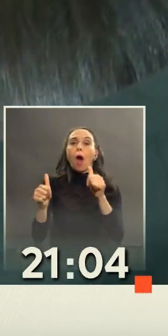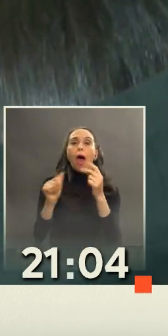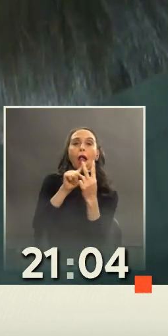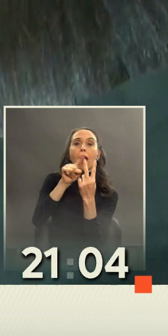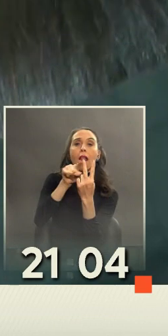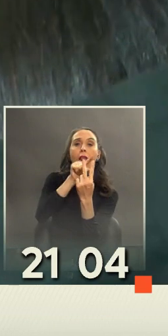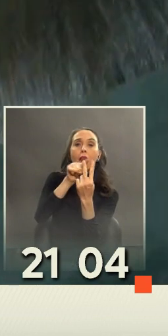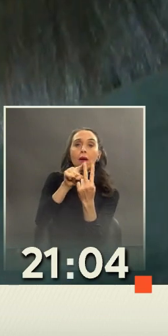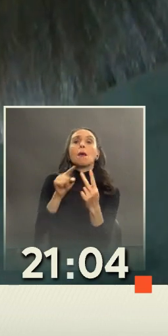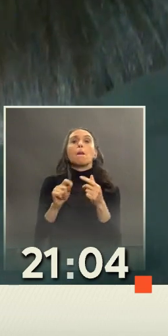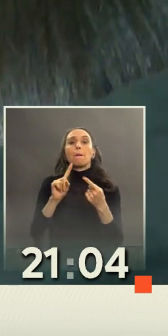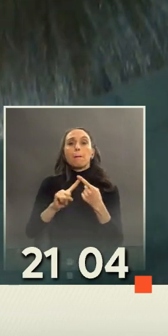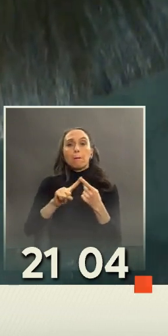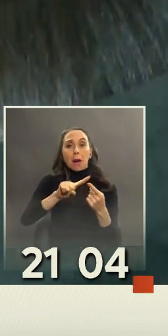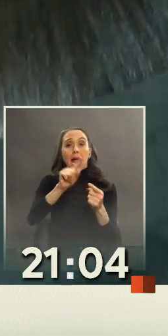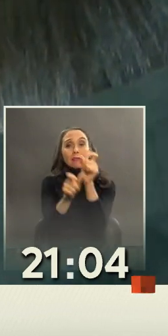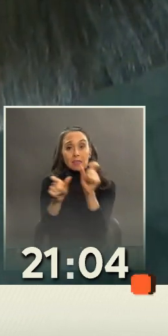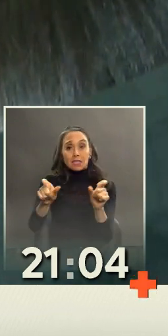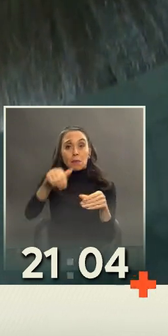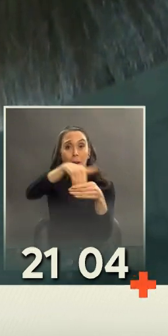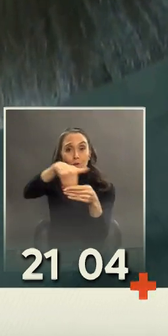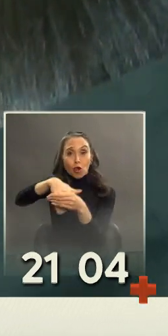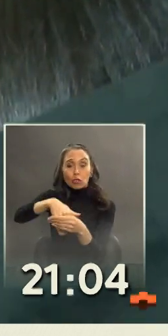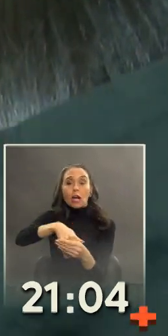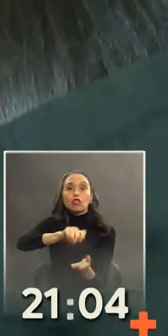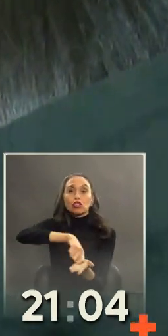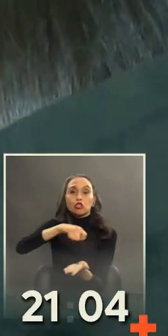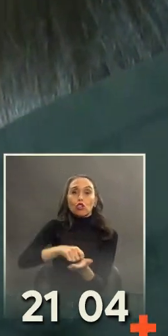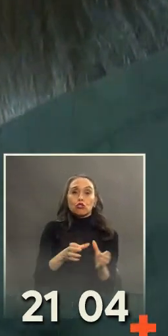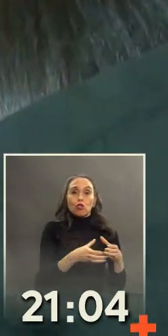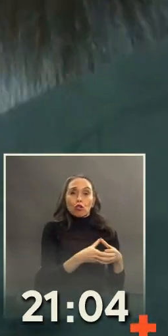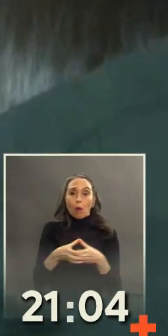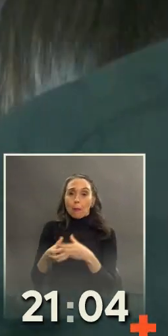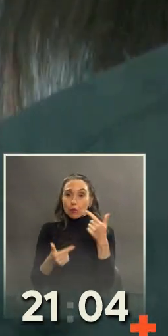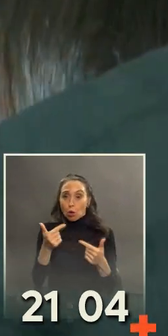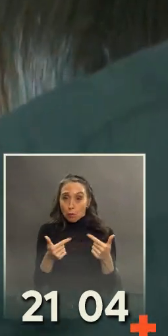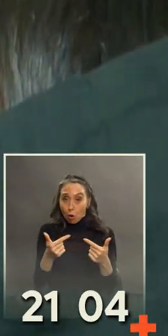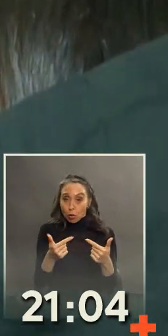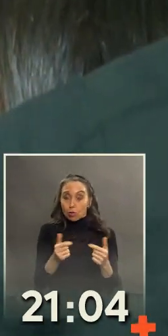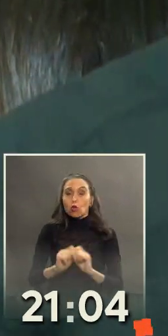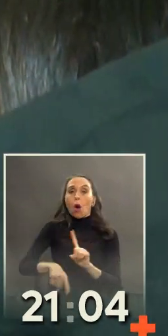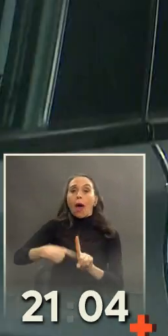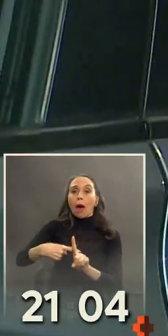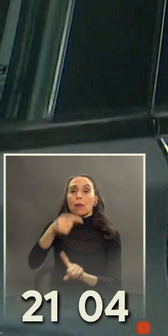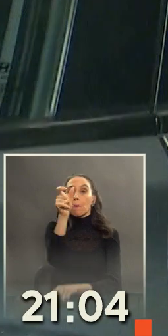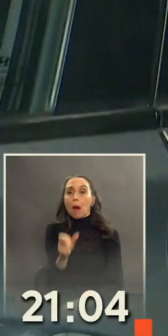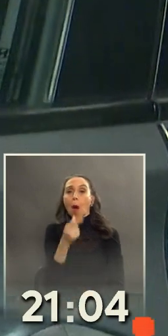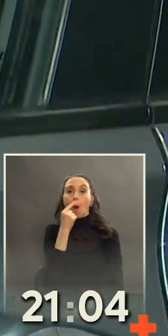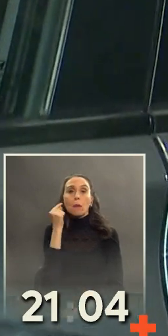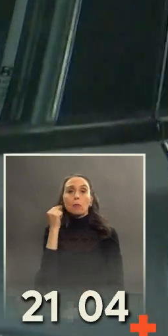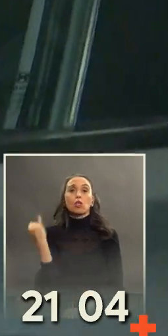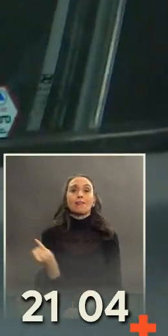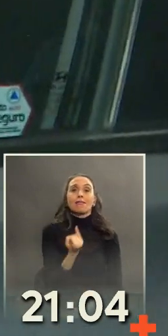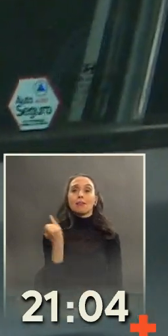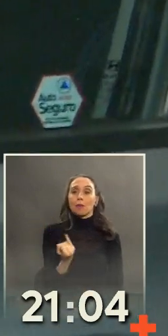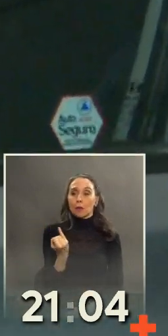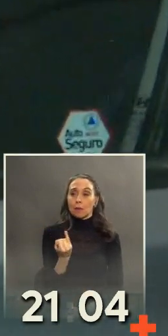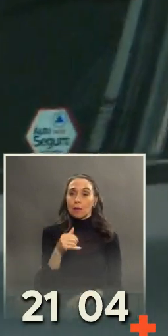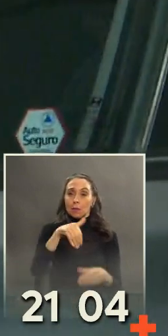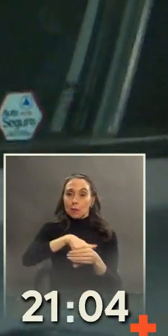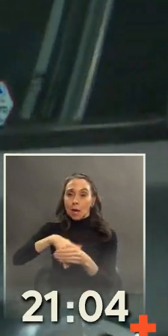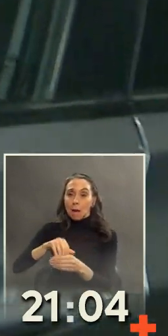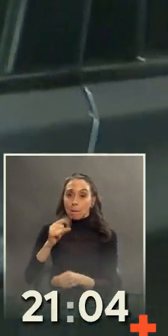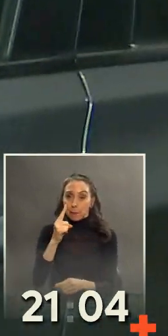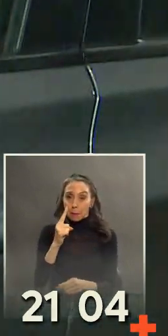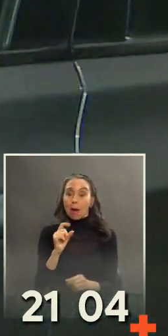digo, militantes de todos nuestros partidos, pero además las y los independientes. Primarias